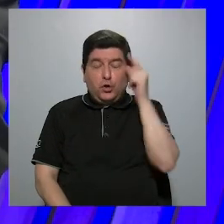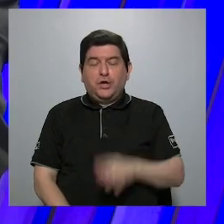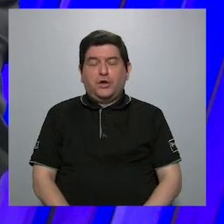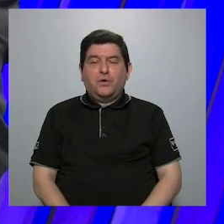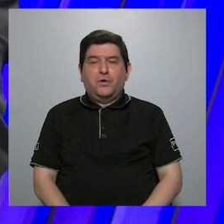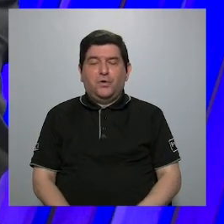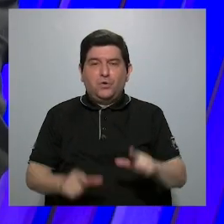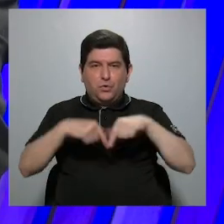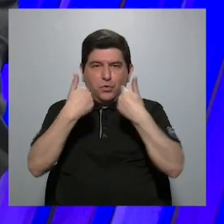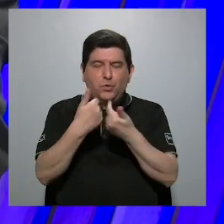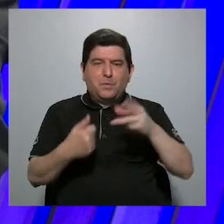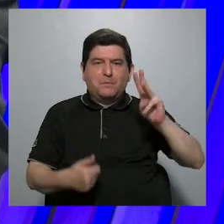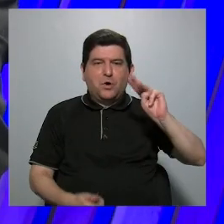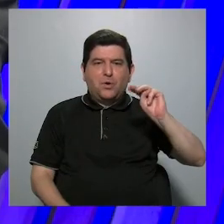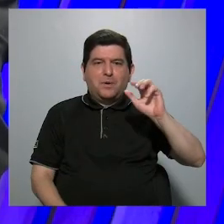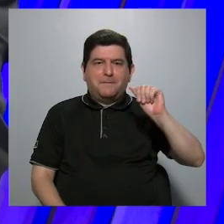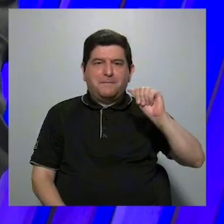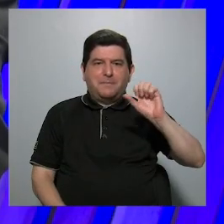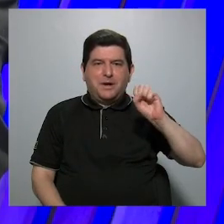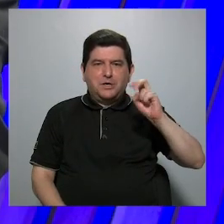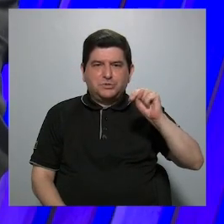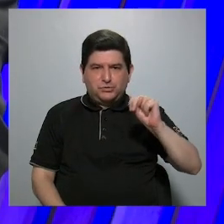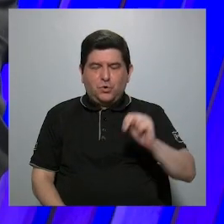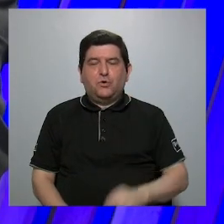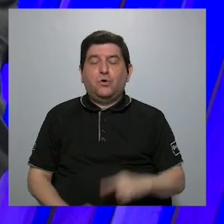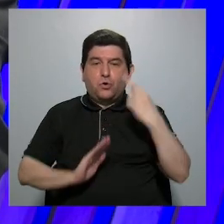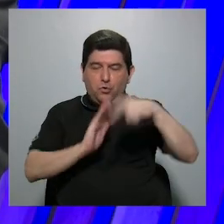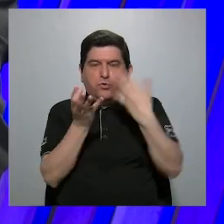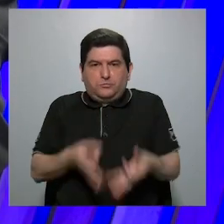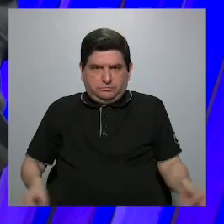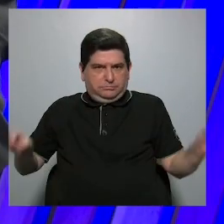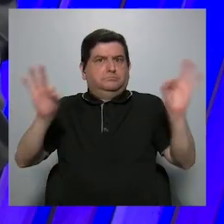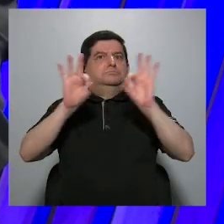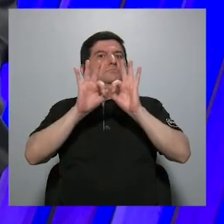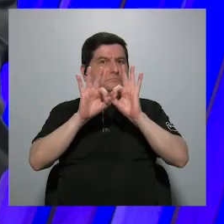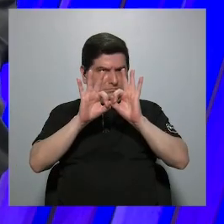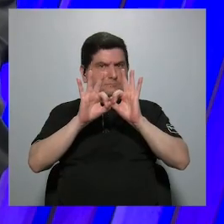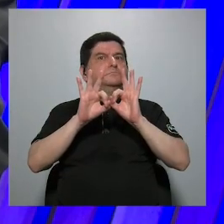Obviamente los masones jugaron un papel significativo y